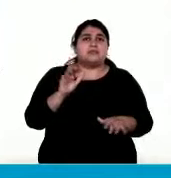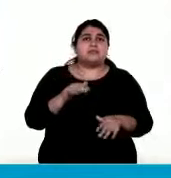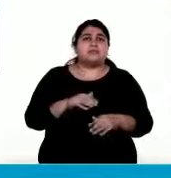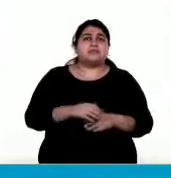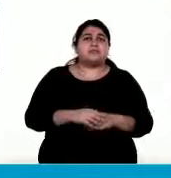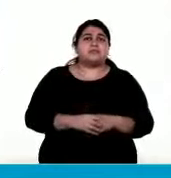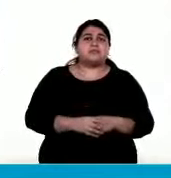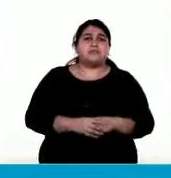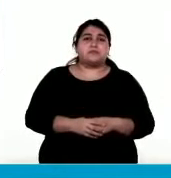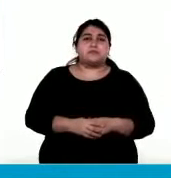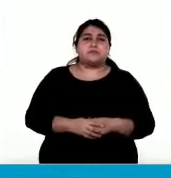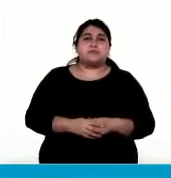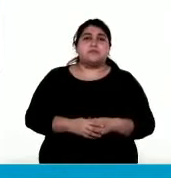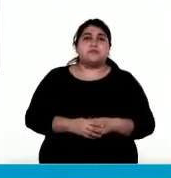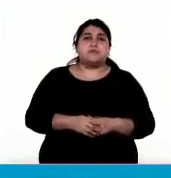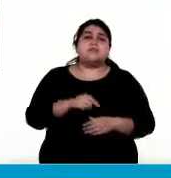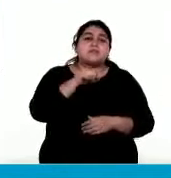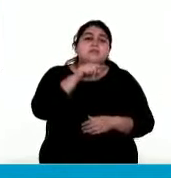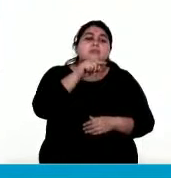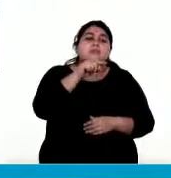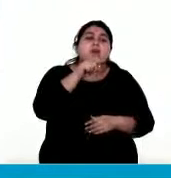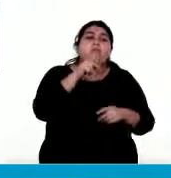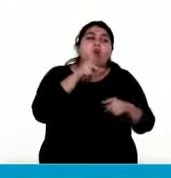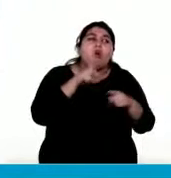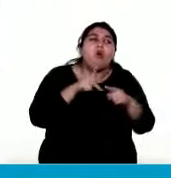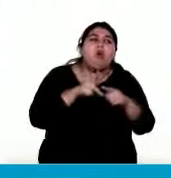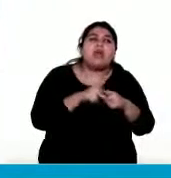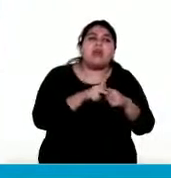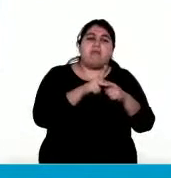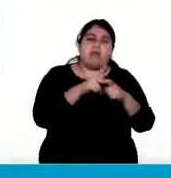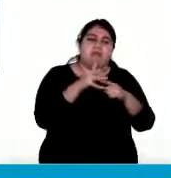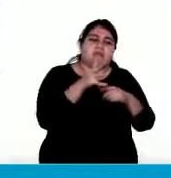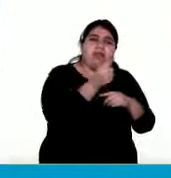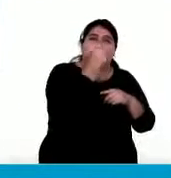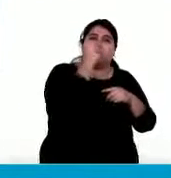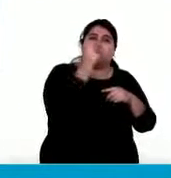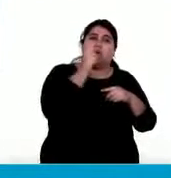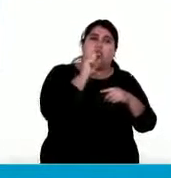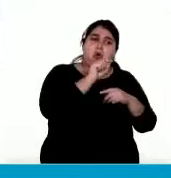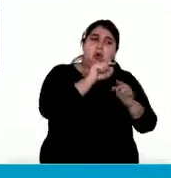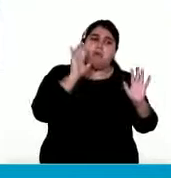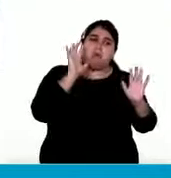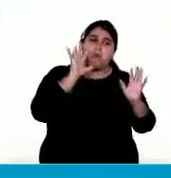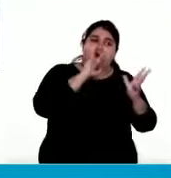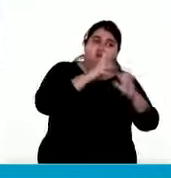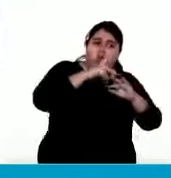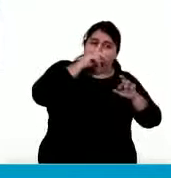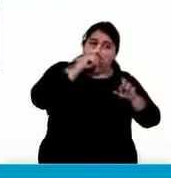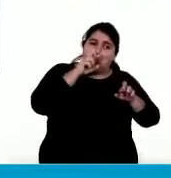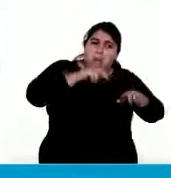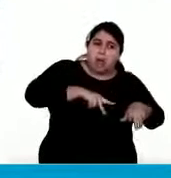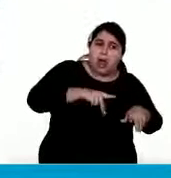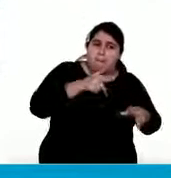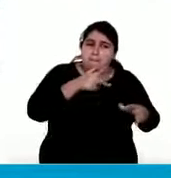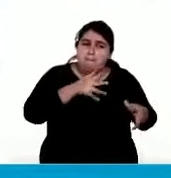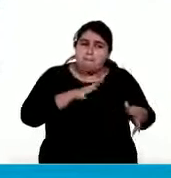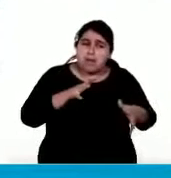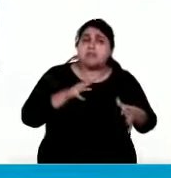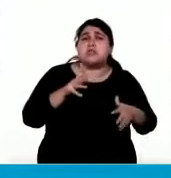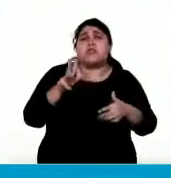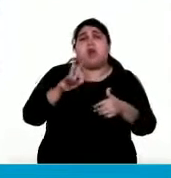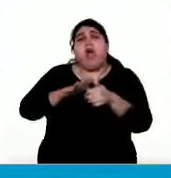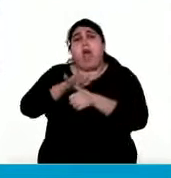siendo una herramienta para el tema de la violencia de género en los casos que se producen en las